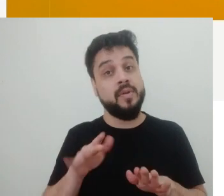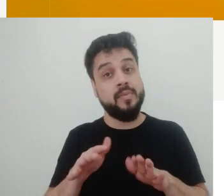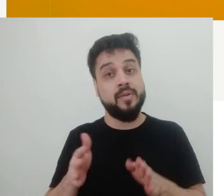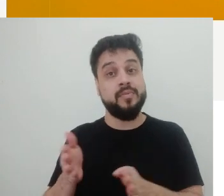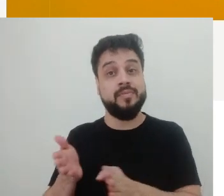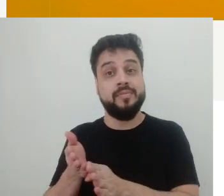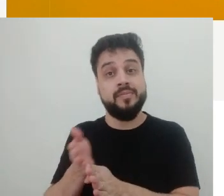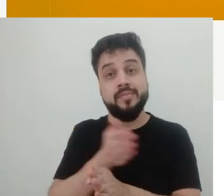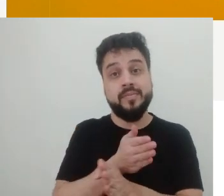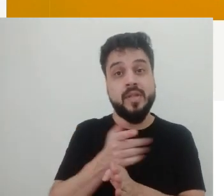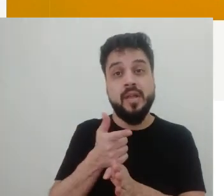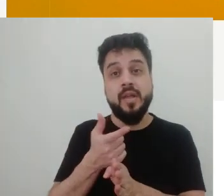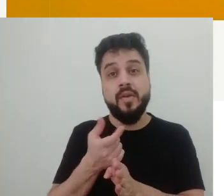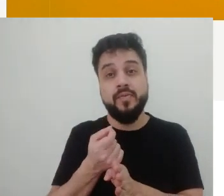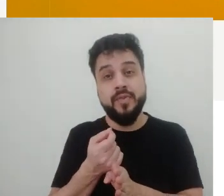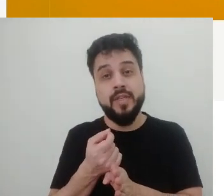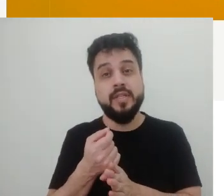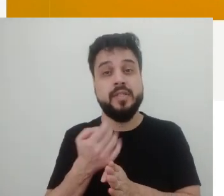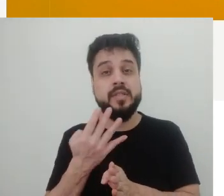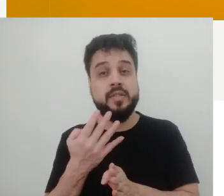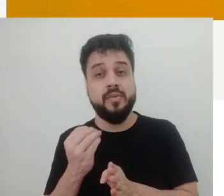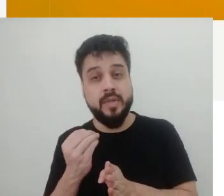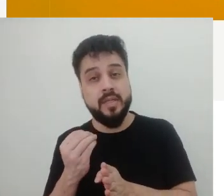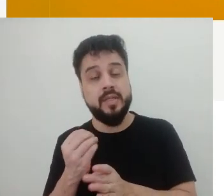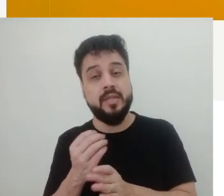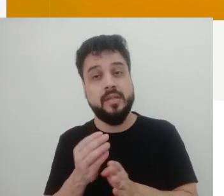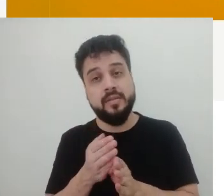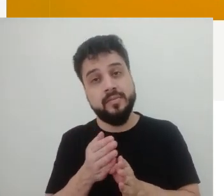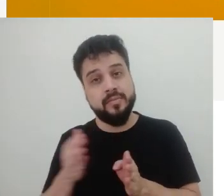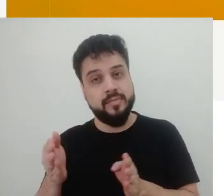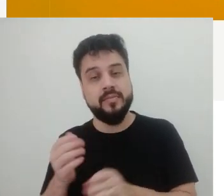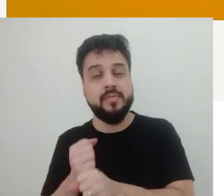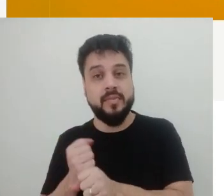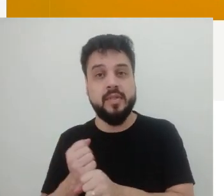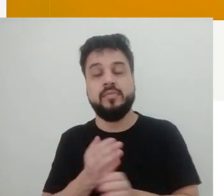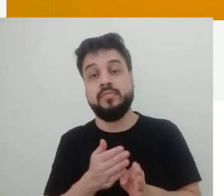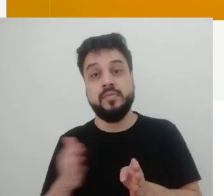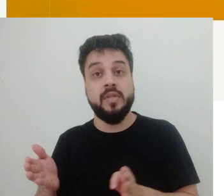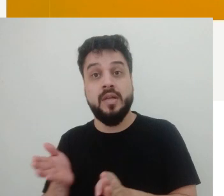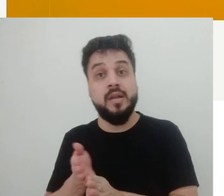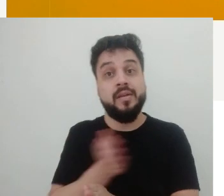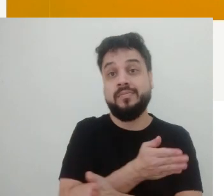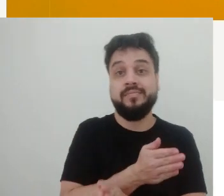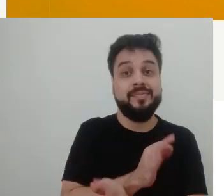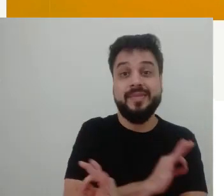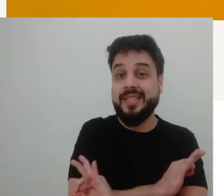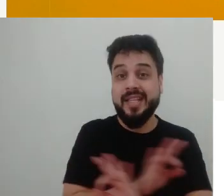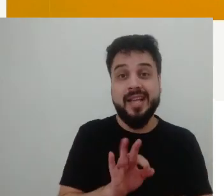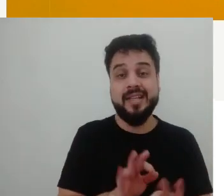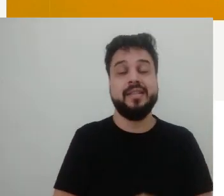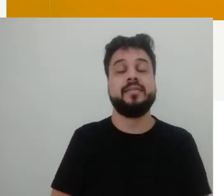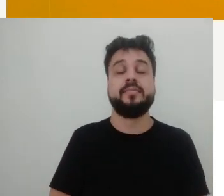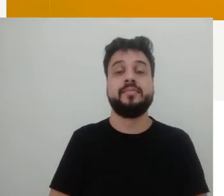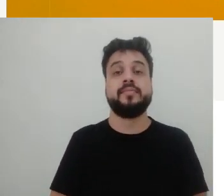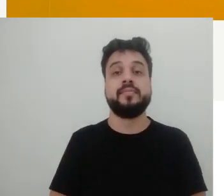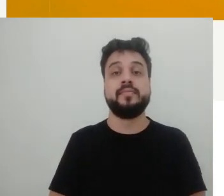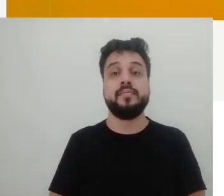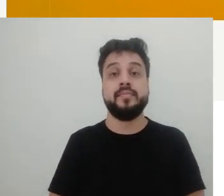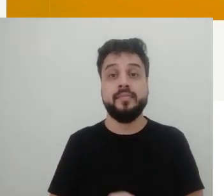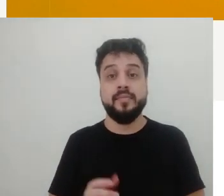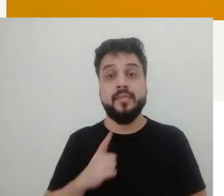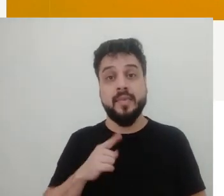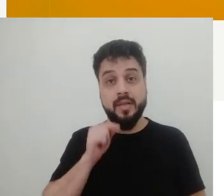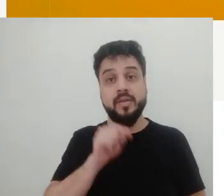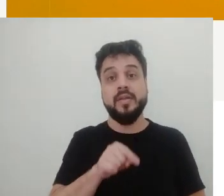interdisciplina. Y después el pensamiento internacionalista y el pensamiento sobre lo mundial, sobre lo